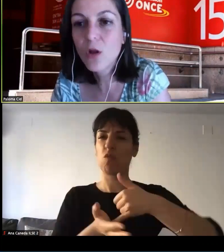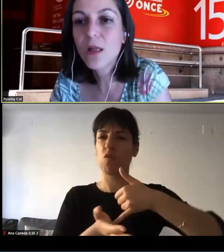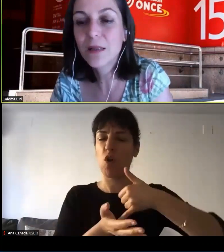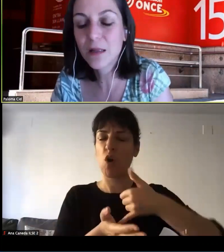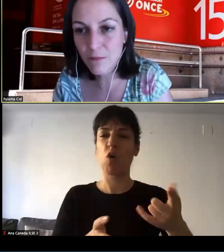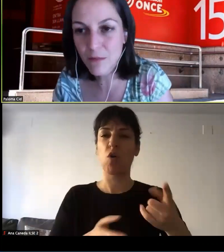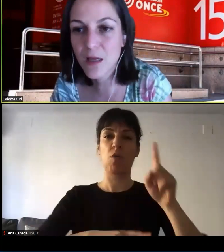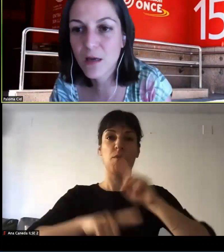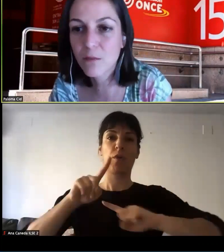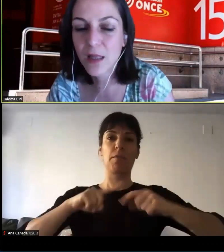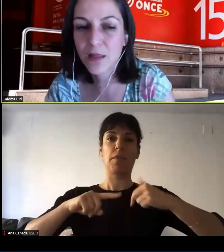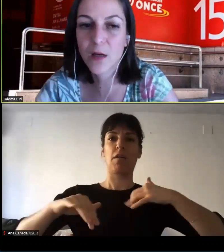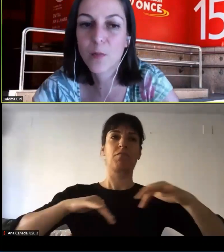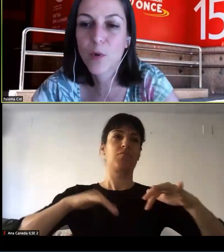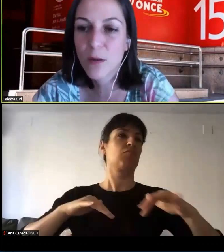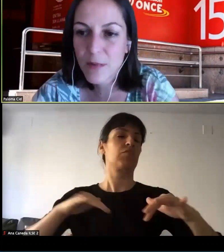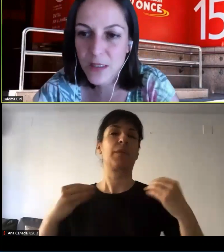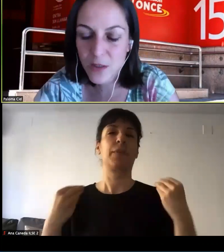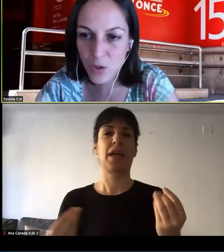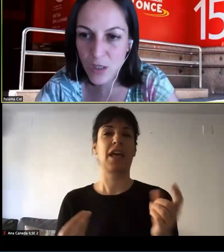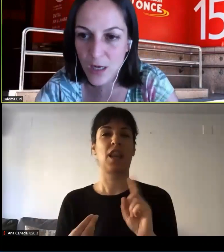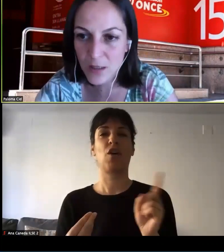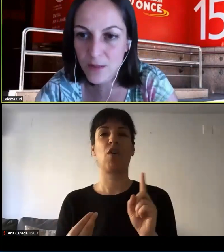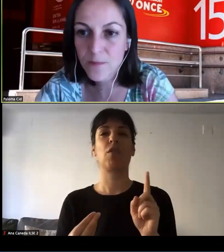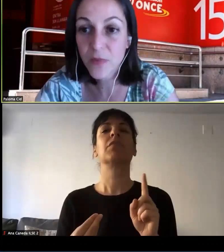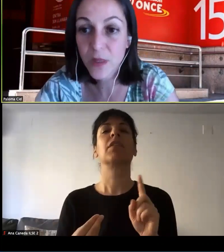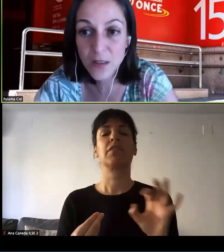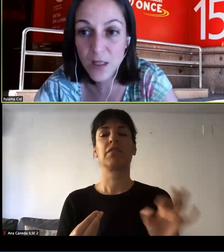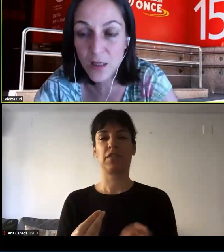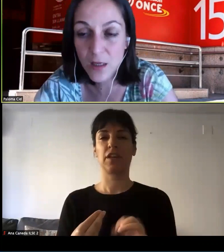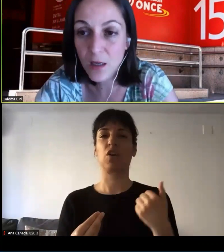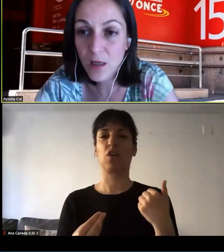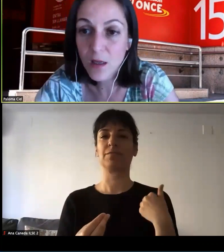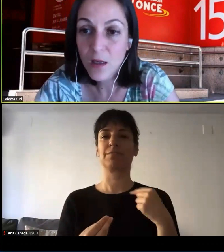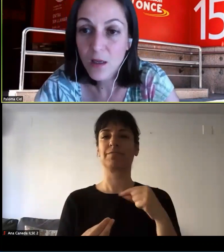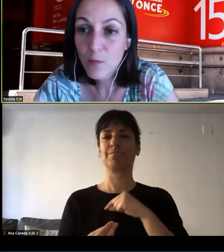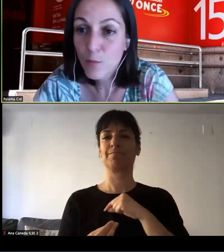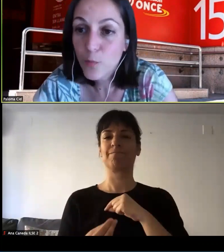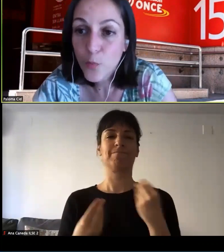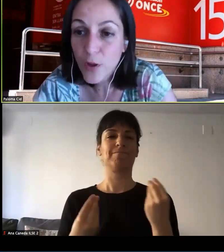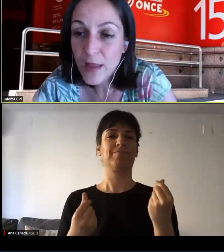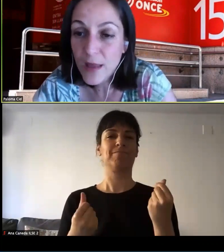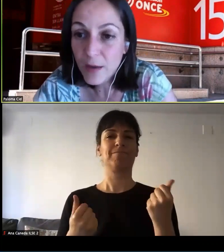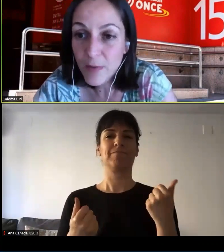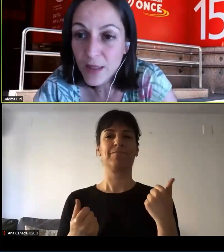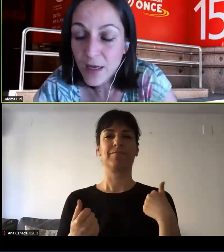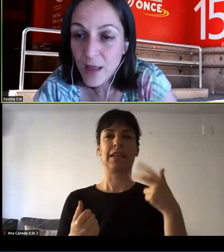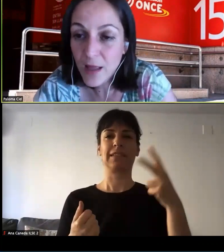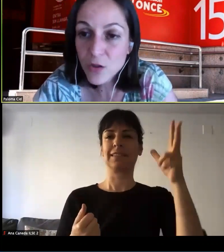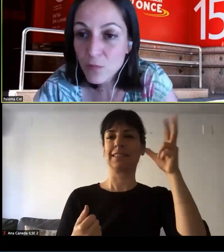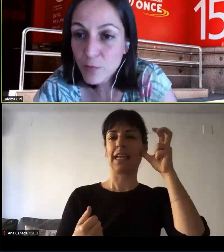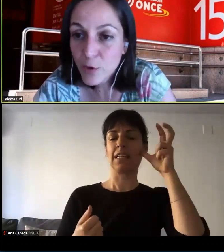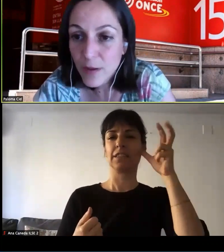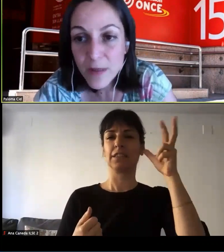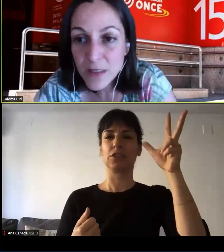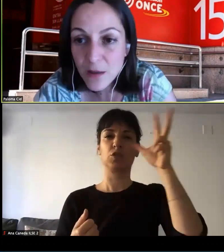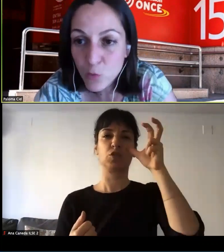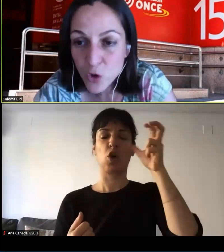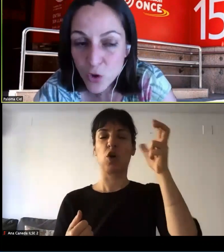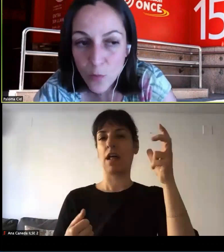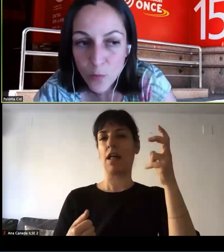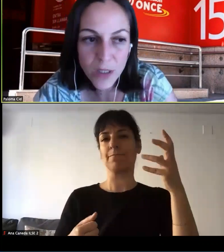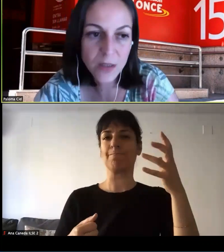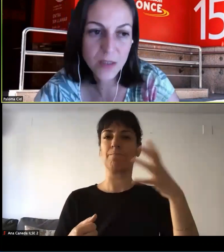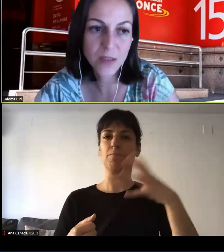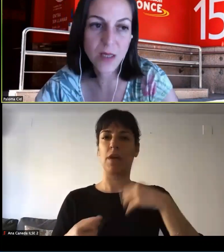movimiento, también va a tener problemas sensoriales. Es decir, puede haber mezclados problemas en